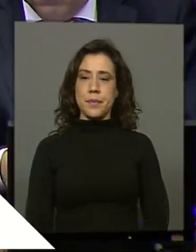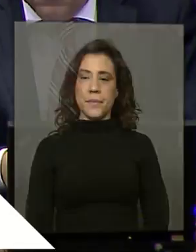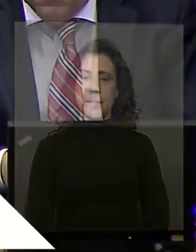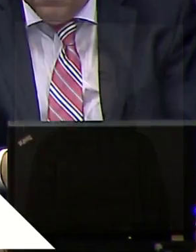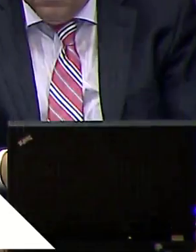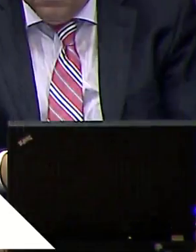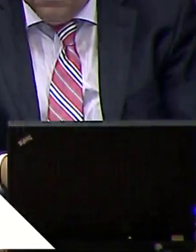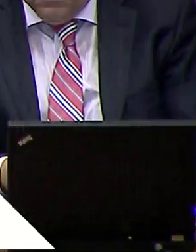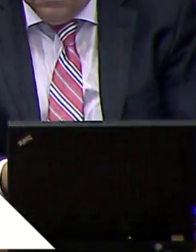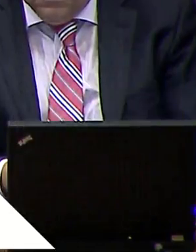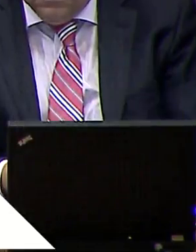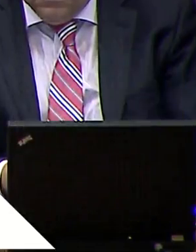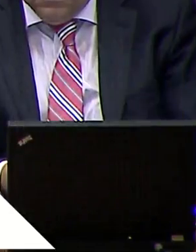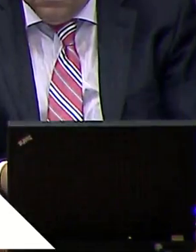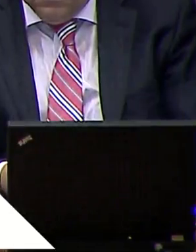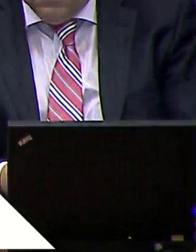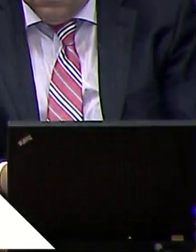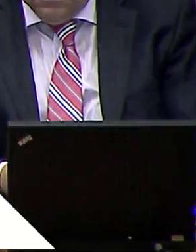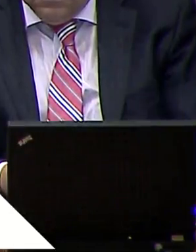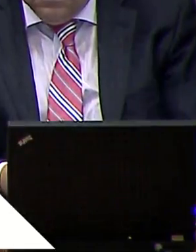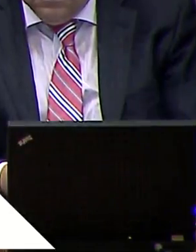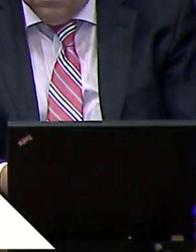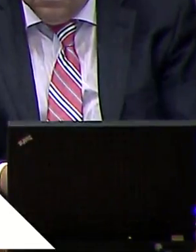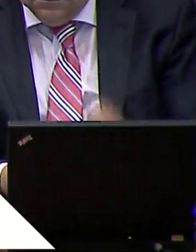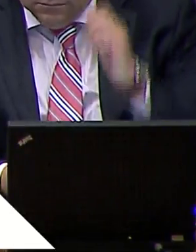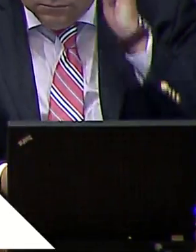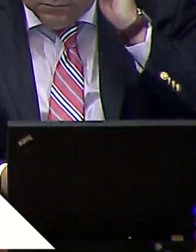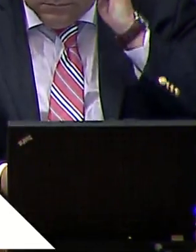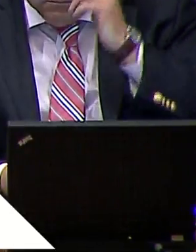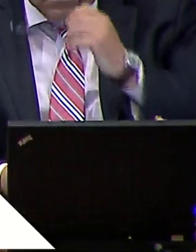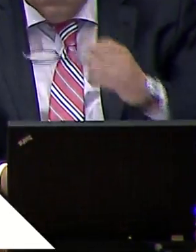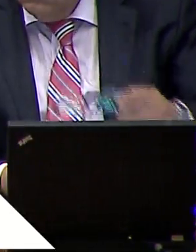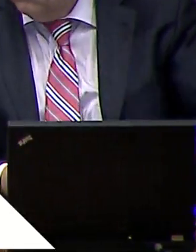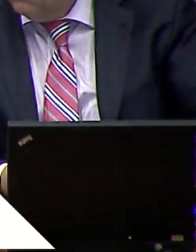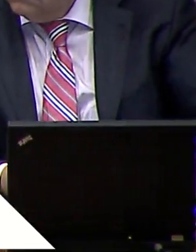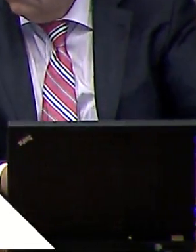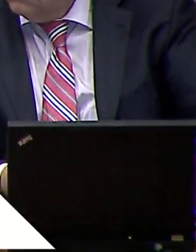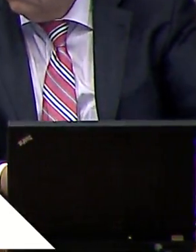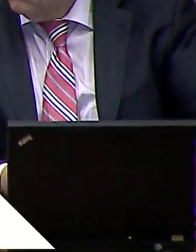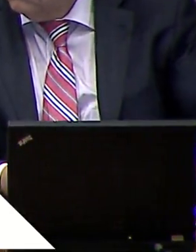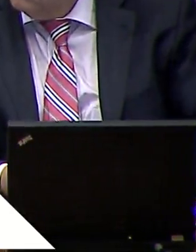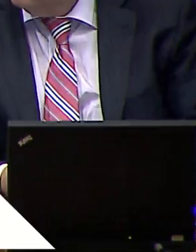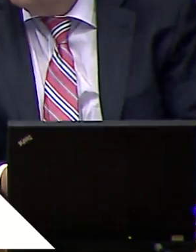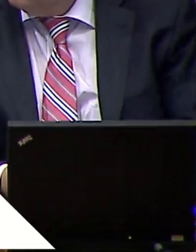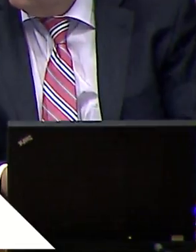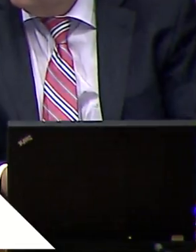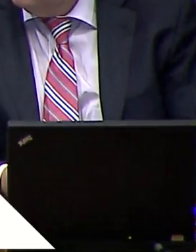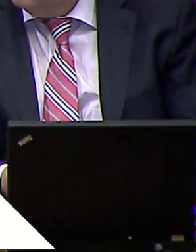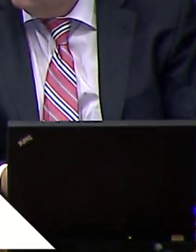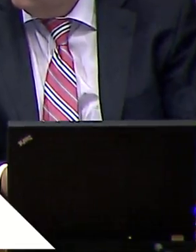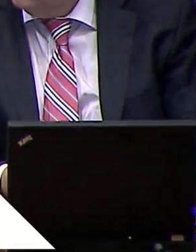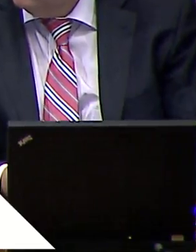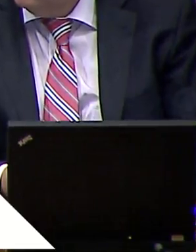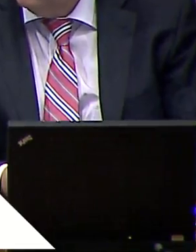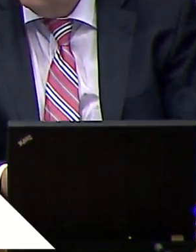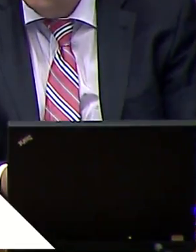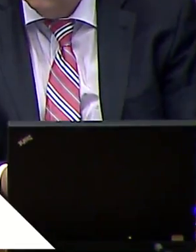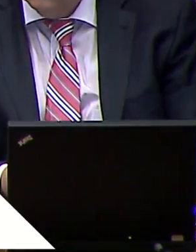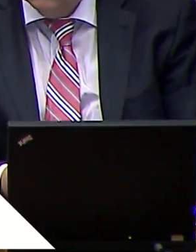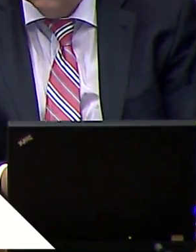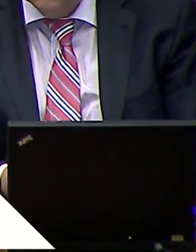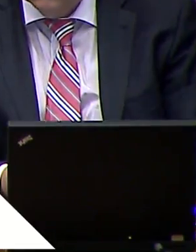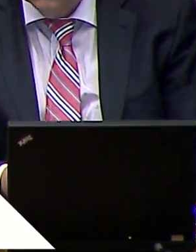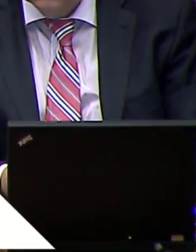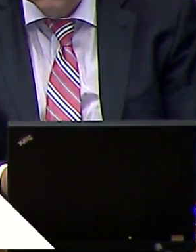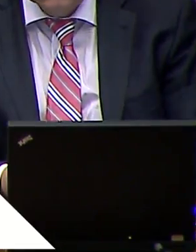gracias antes de ofrecer la palabra quisiera corregir un error que cometió la presidencia al